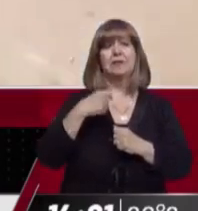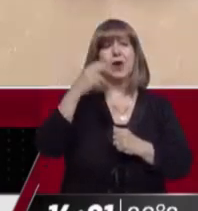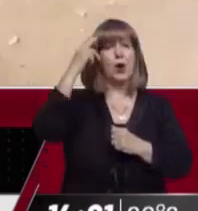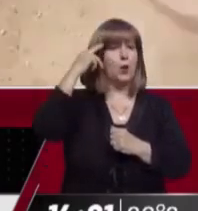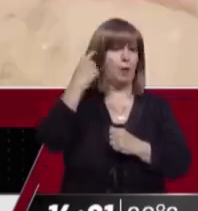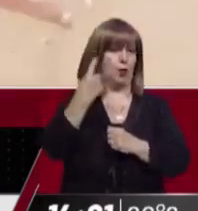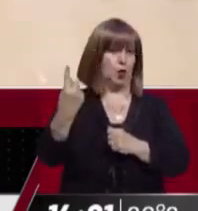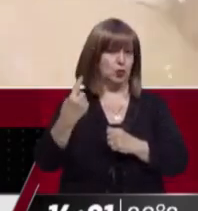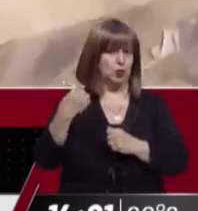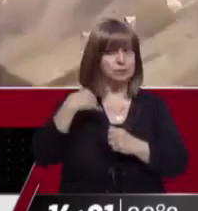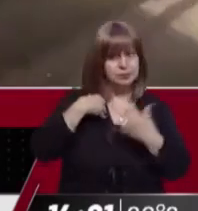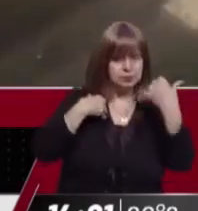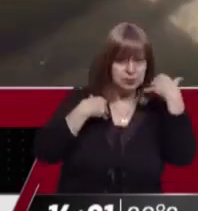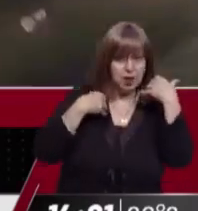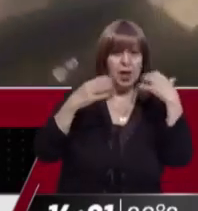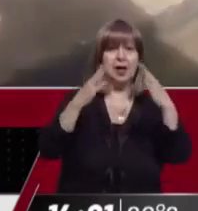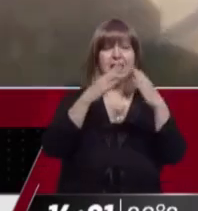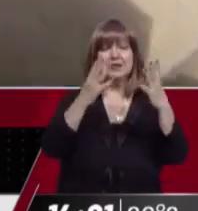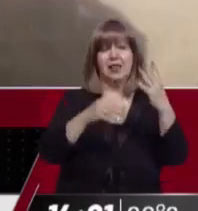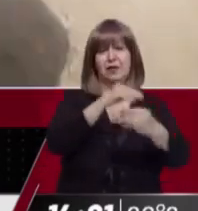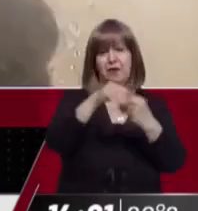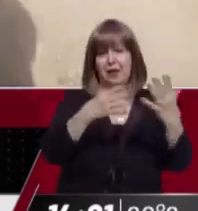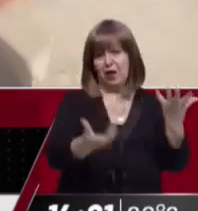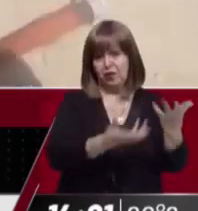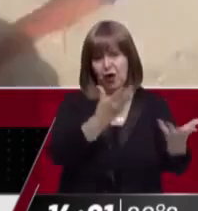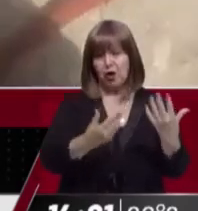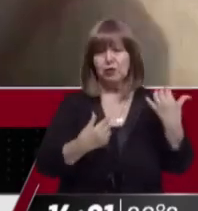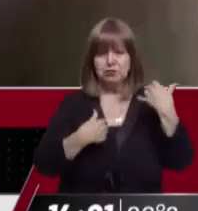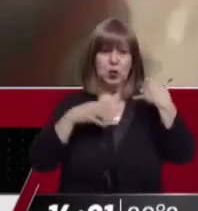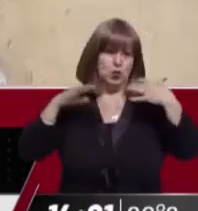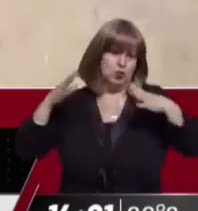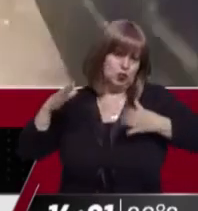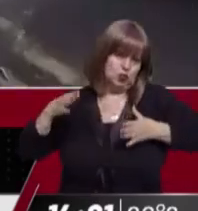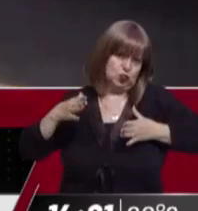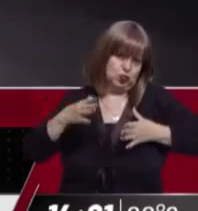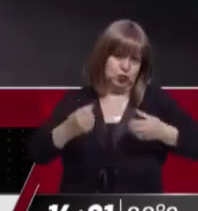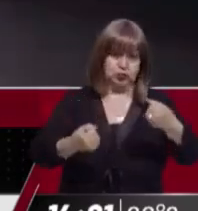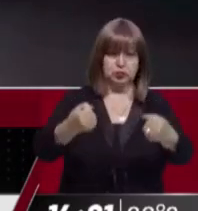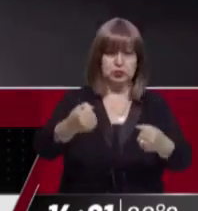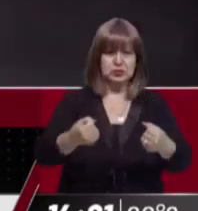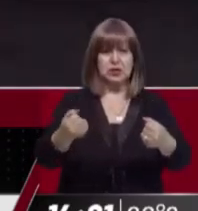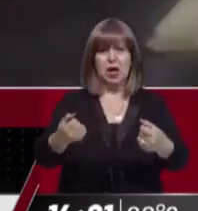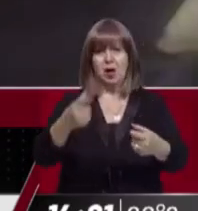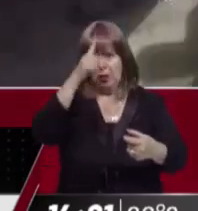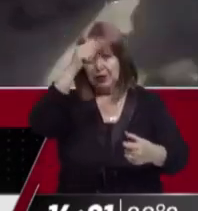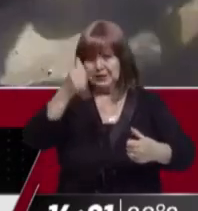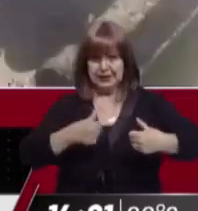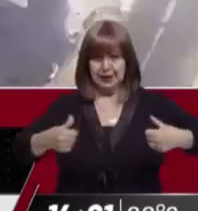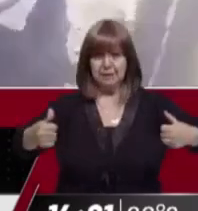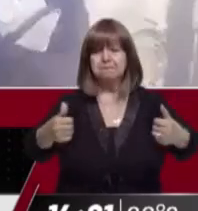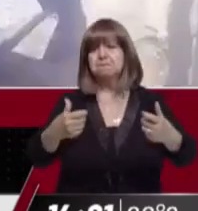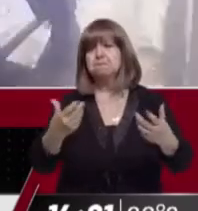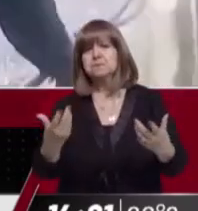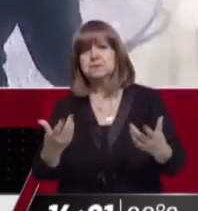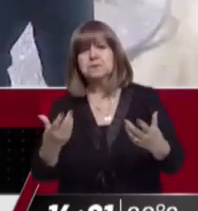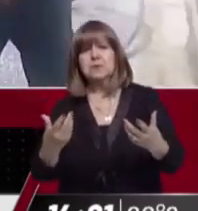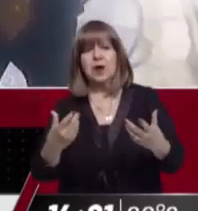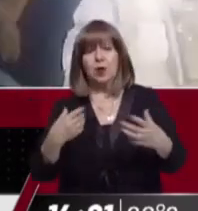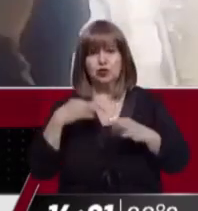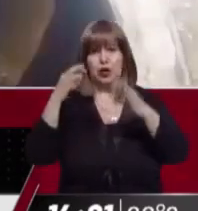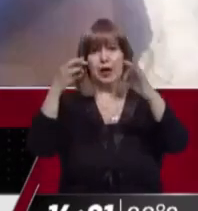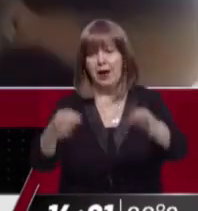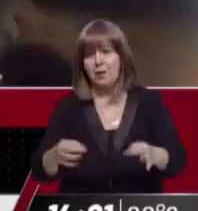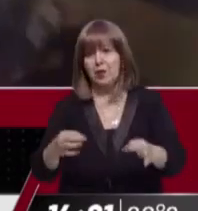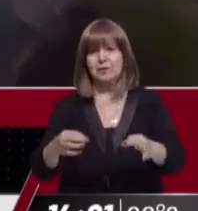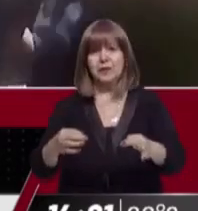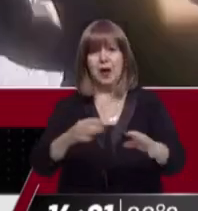911, por un incendio de casa de familia. Acudimos ahí. Cuando llegamos al lugar, vimos muchísima policía. Apenas